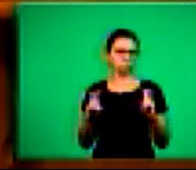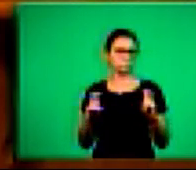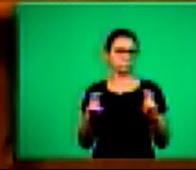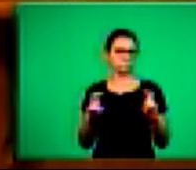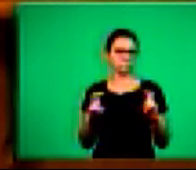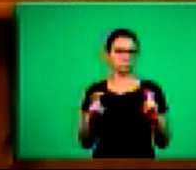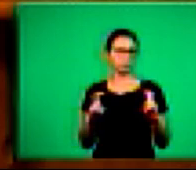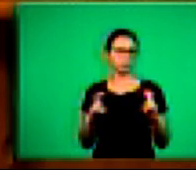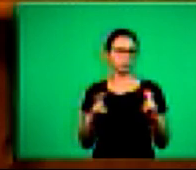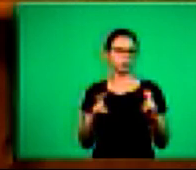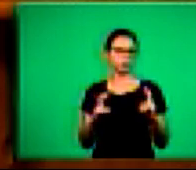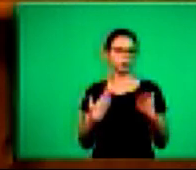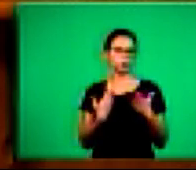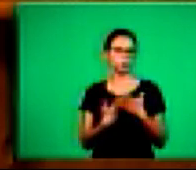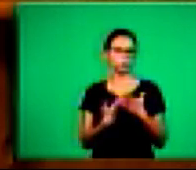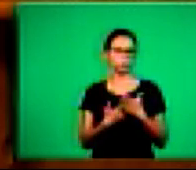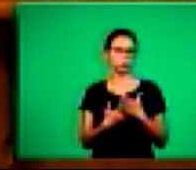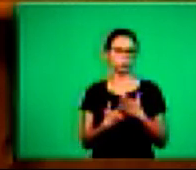abordado